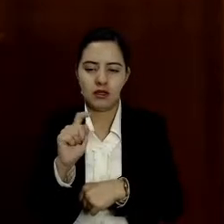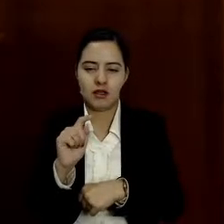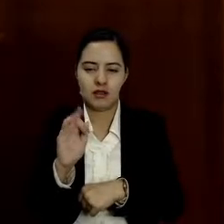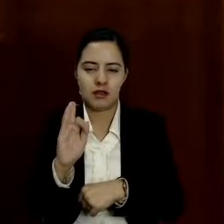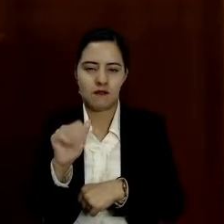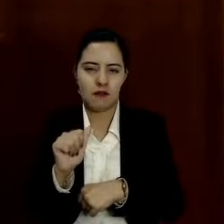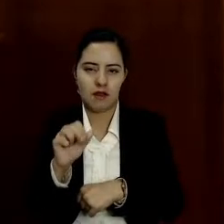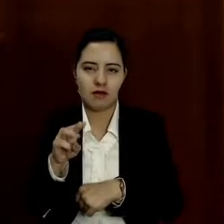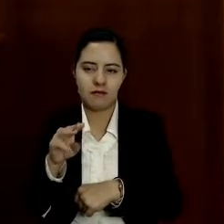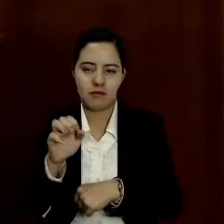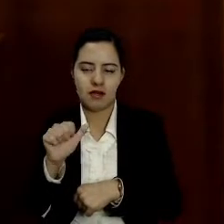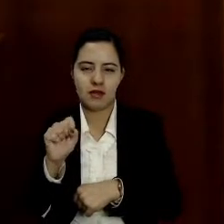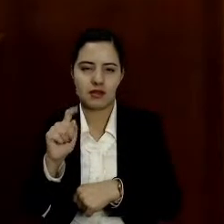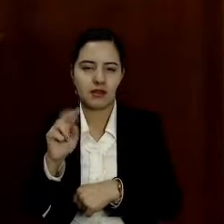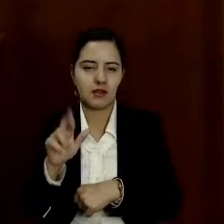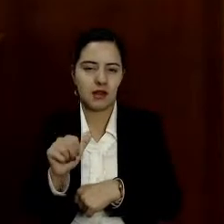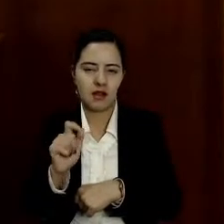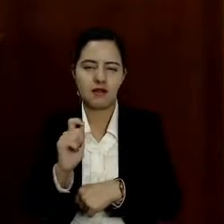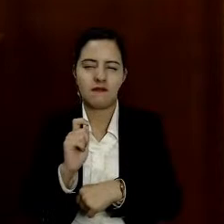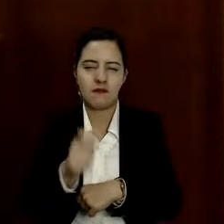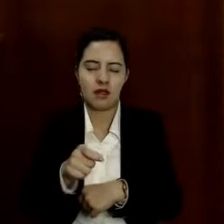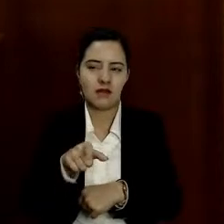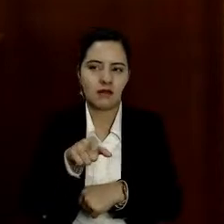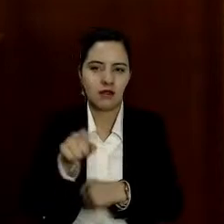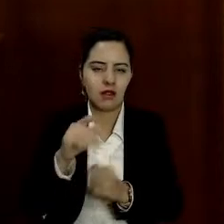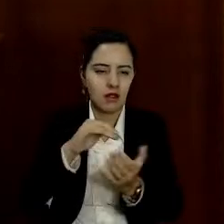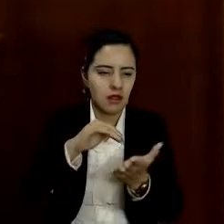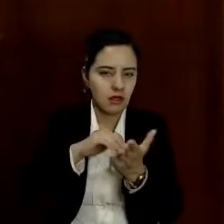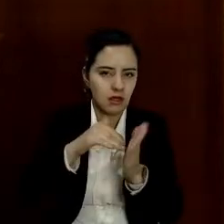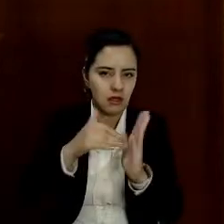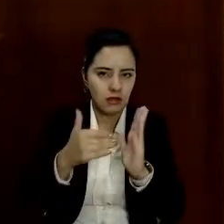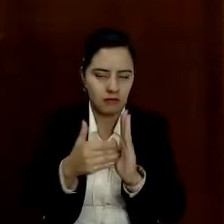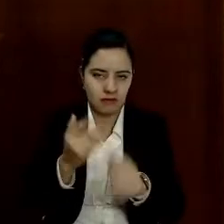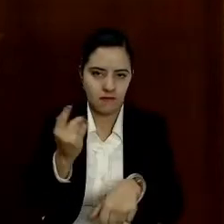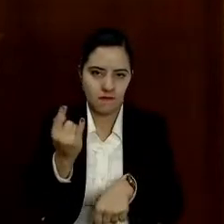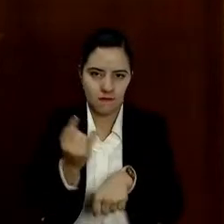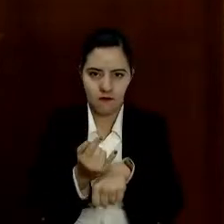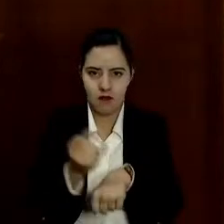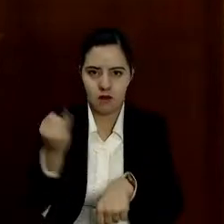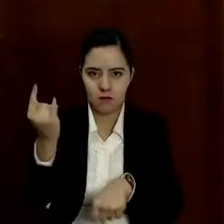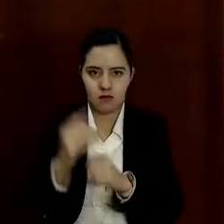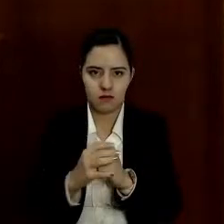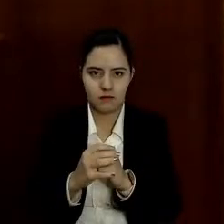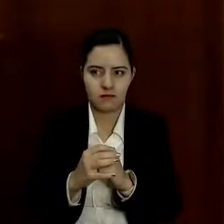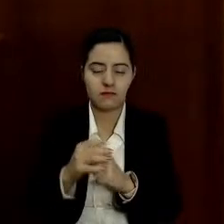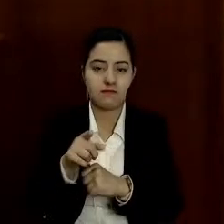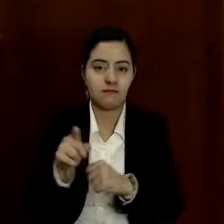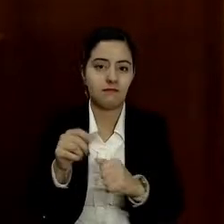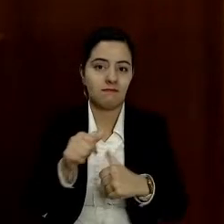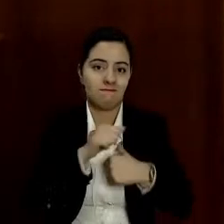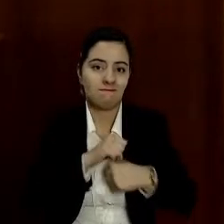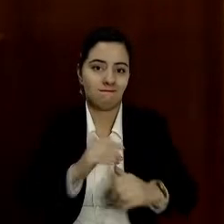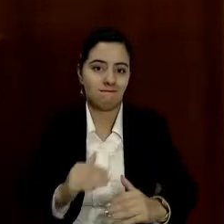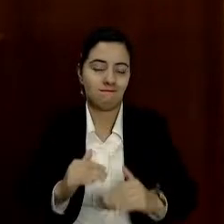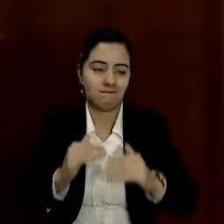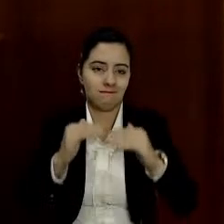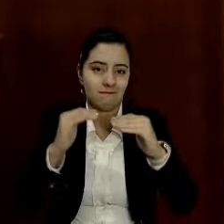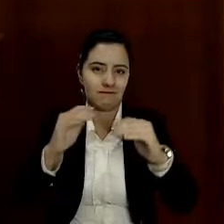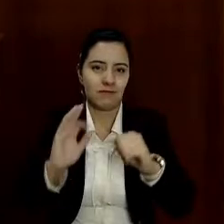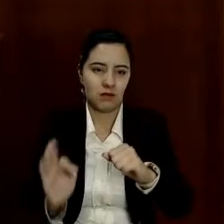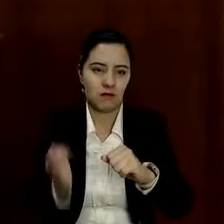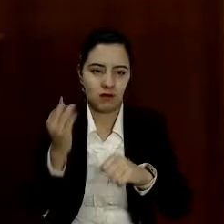a un esquema fraudulento documentado por la Auditoría Superior de la Federación desde